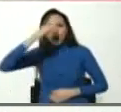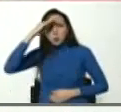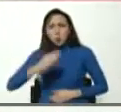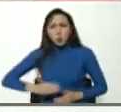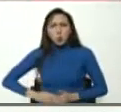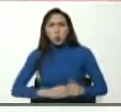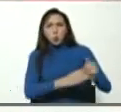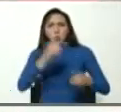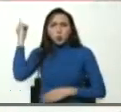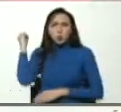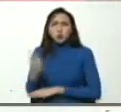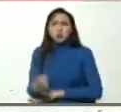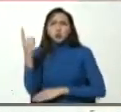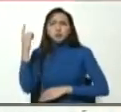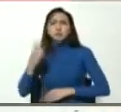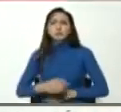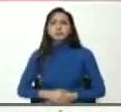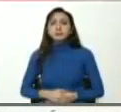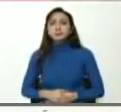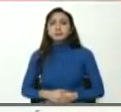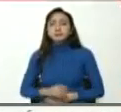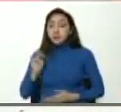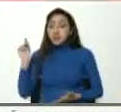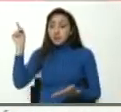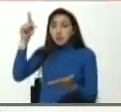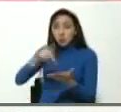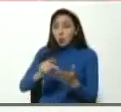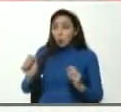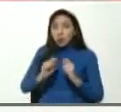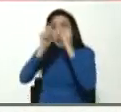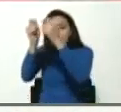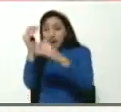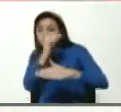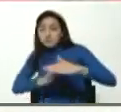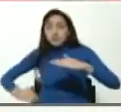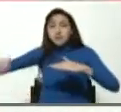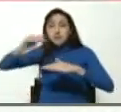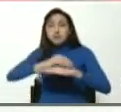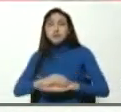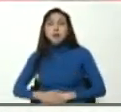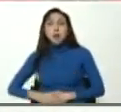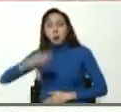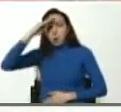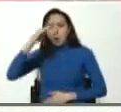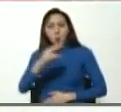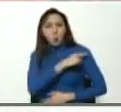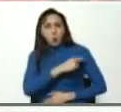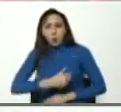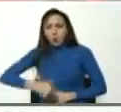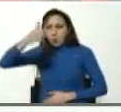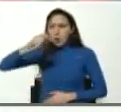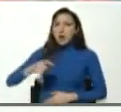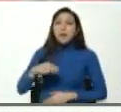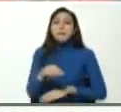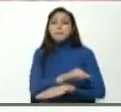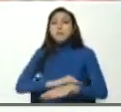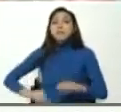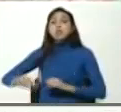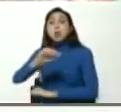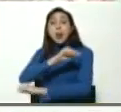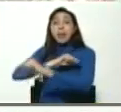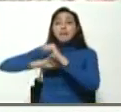armada llegó a ser ascendido general en jefe y nombrado ministro de la